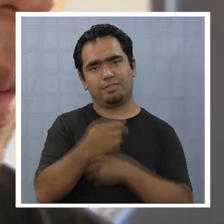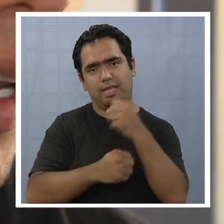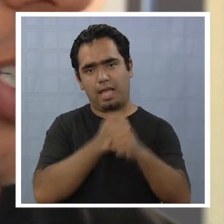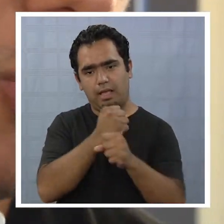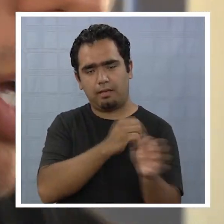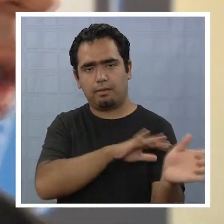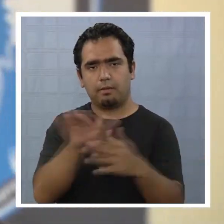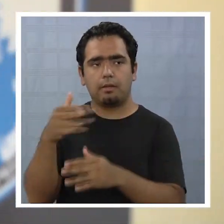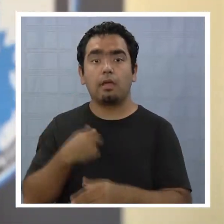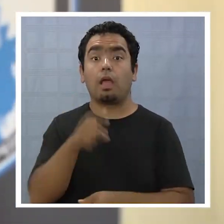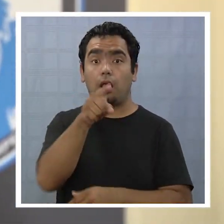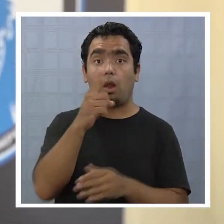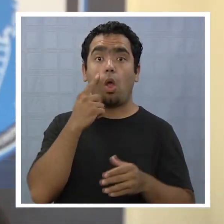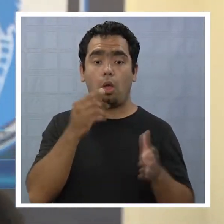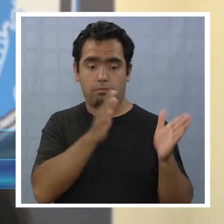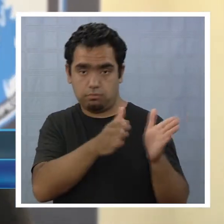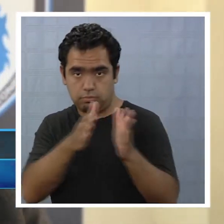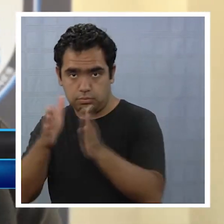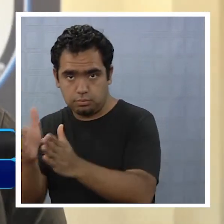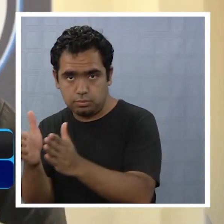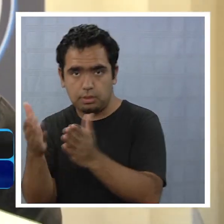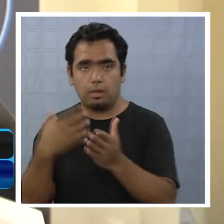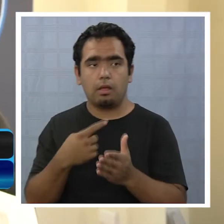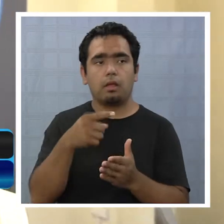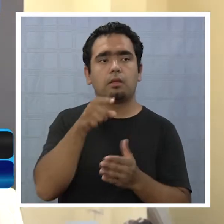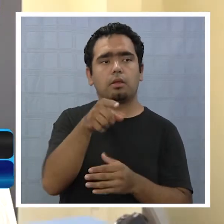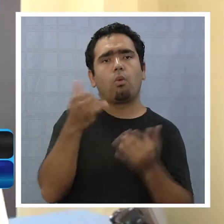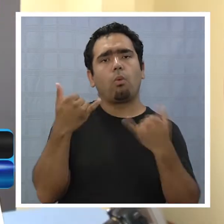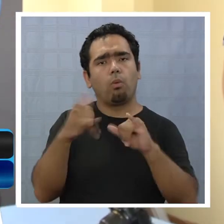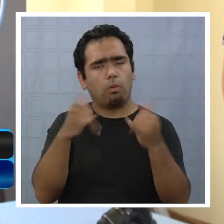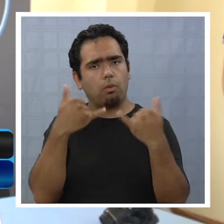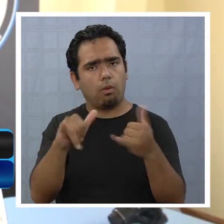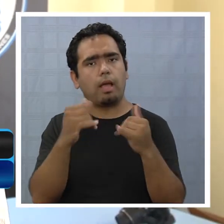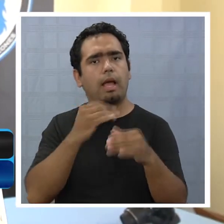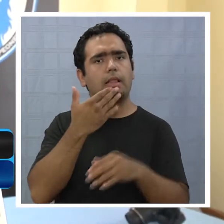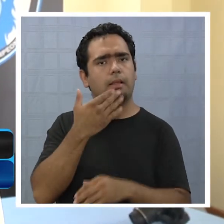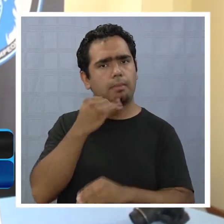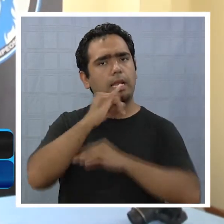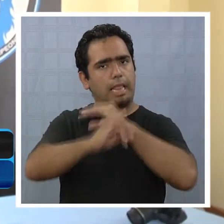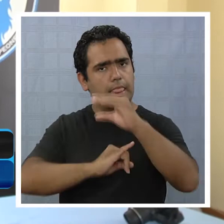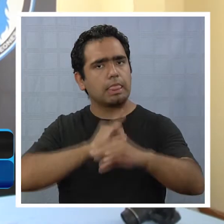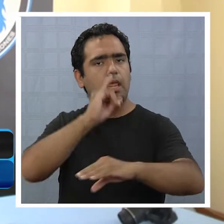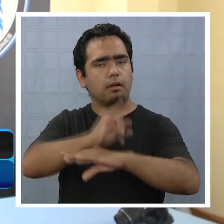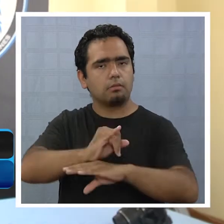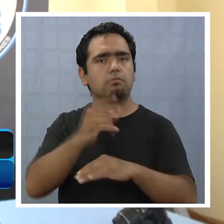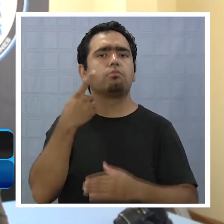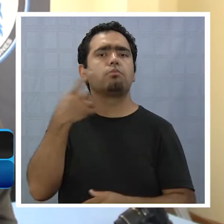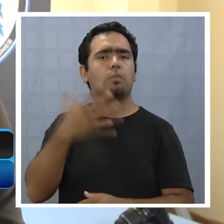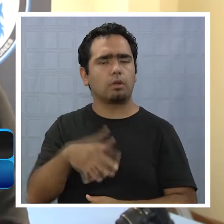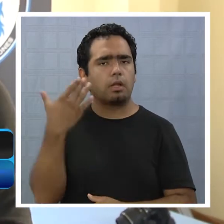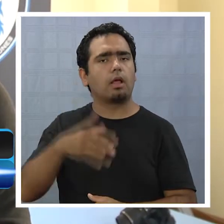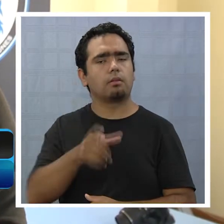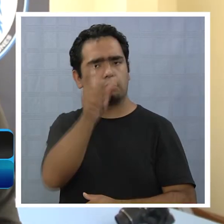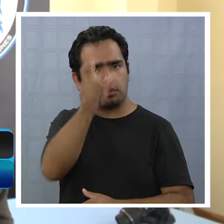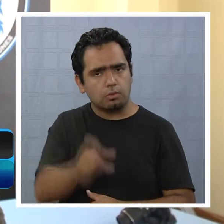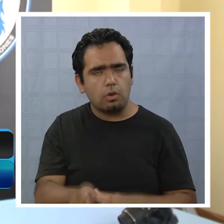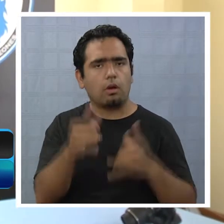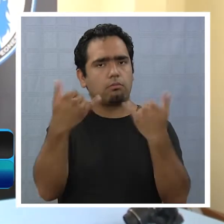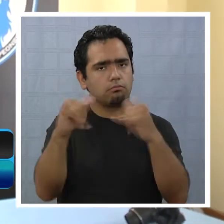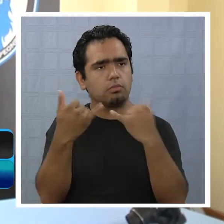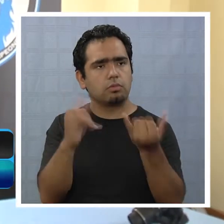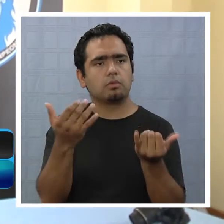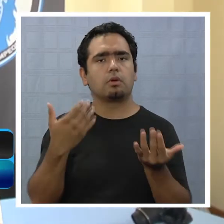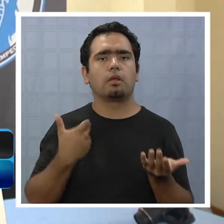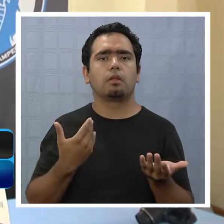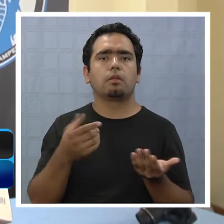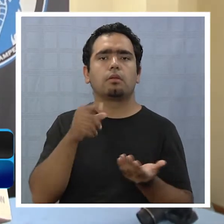ordenado, que viene haciendo las cosas bien hace un par de años, que viene jugando competencias internacionales, que eso es muy importante para un